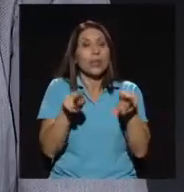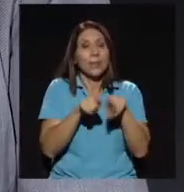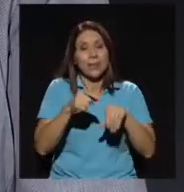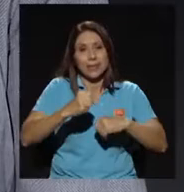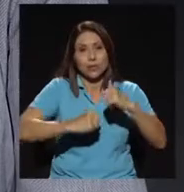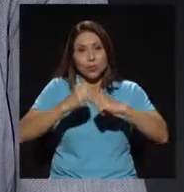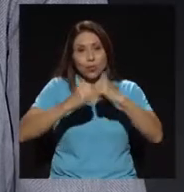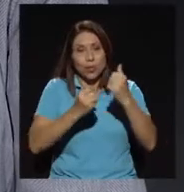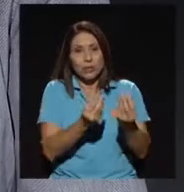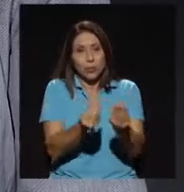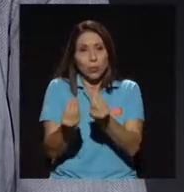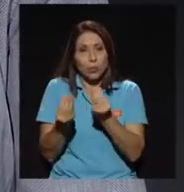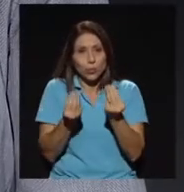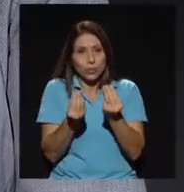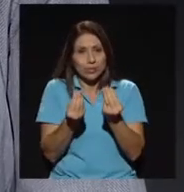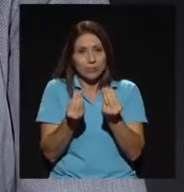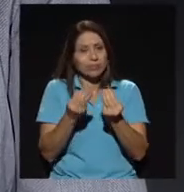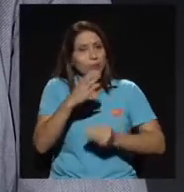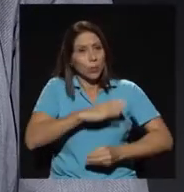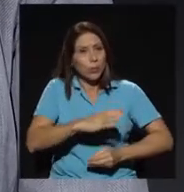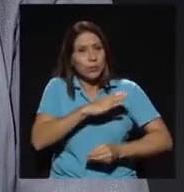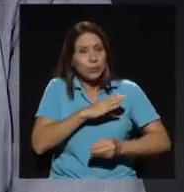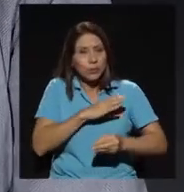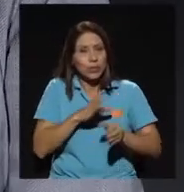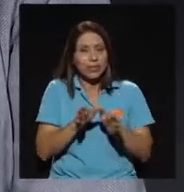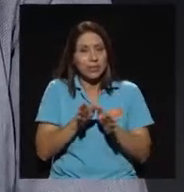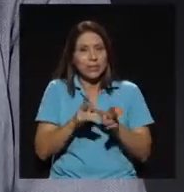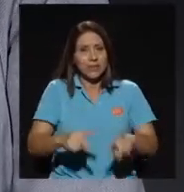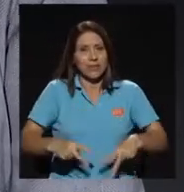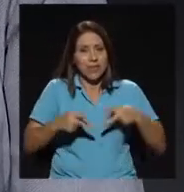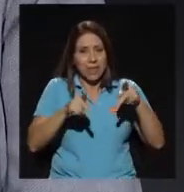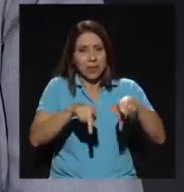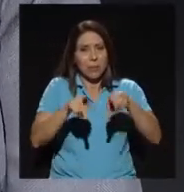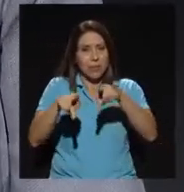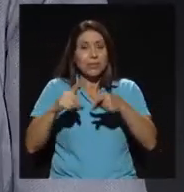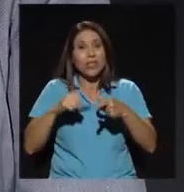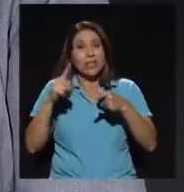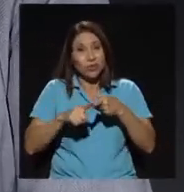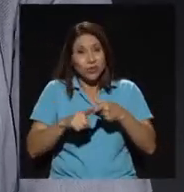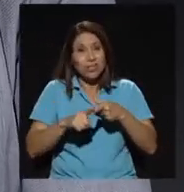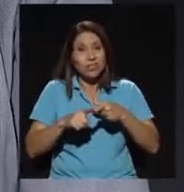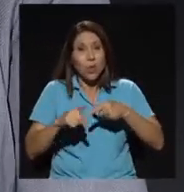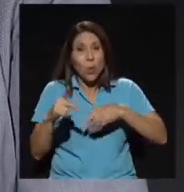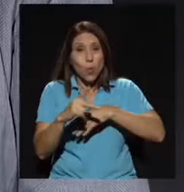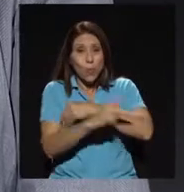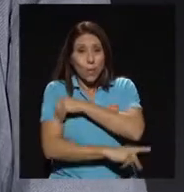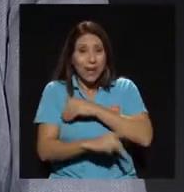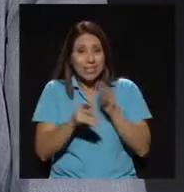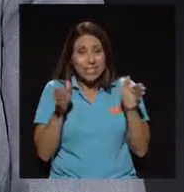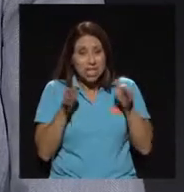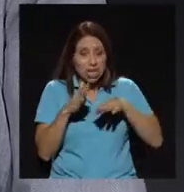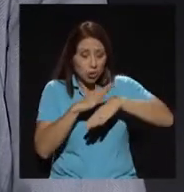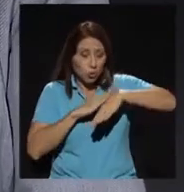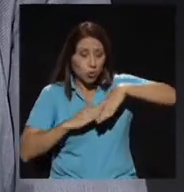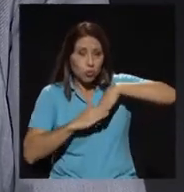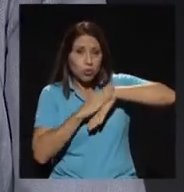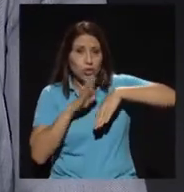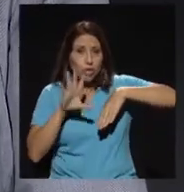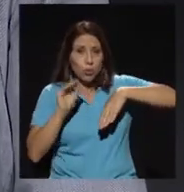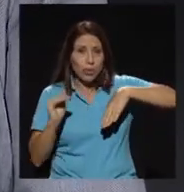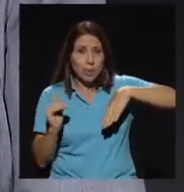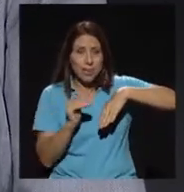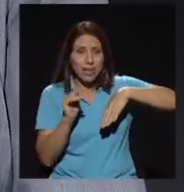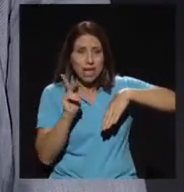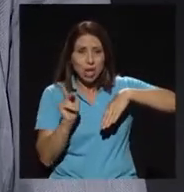en general de las condiciones de vida de la población. Entonces, en un territorio muy chiquito, de apenas 51 mil kilómetros cuadrados, la verdad es que hay varias